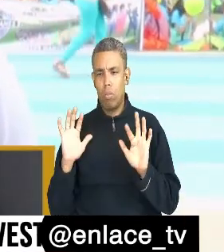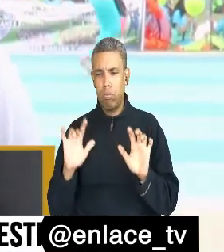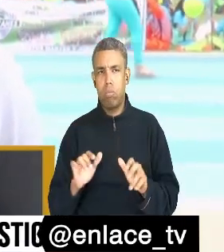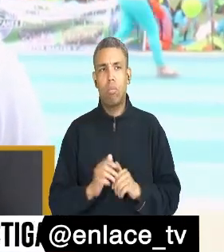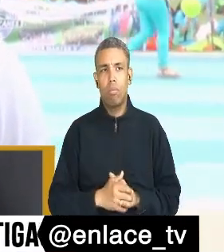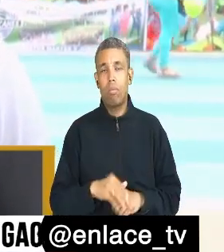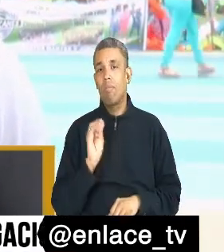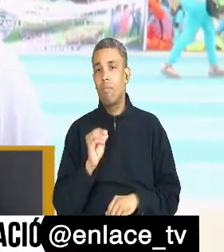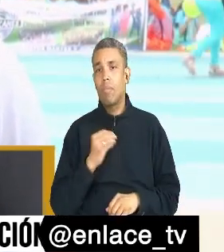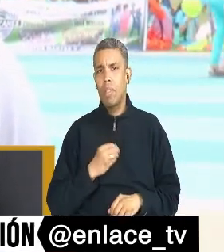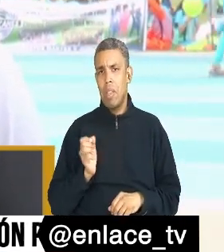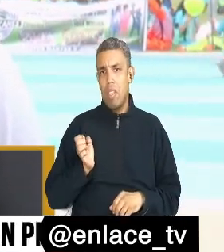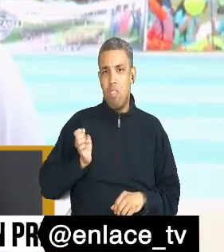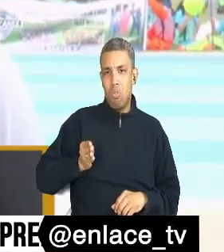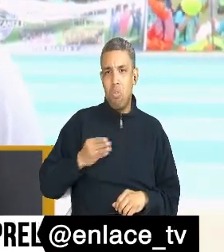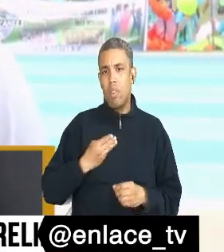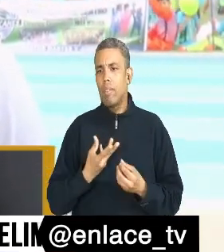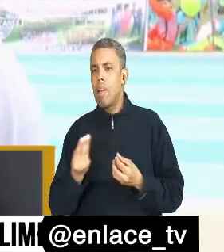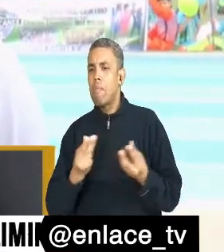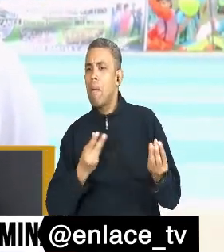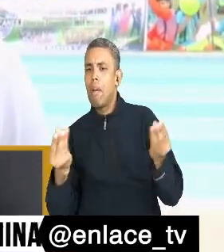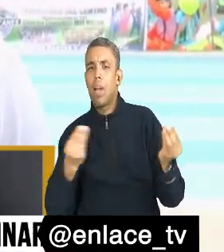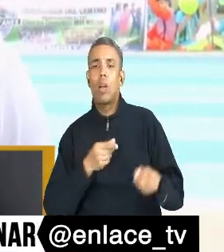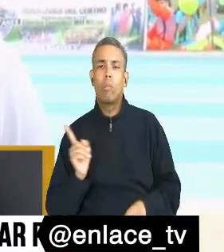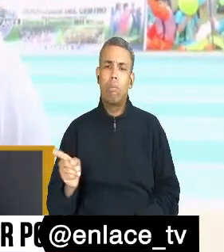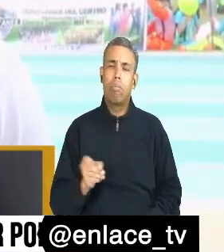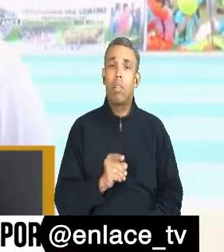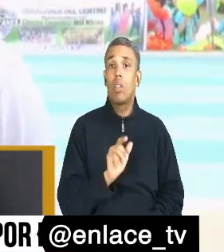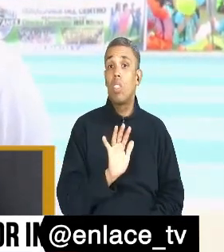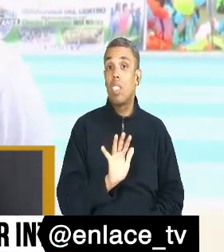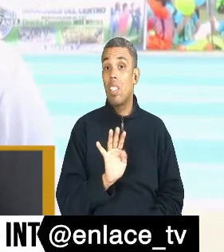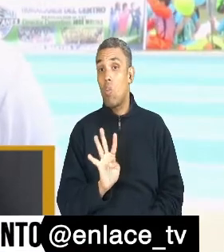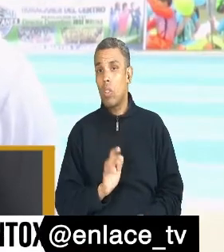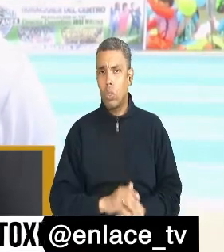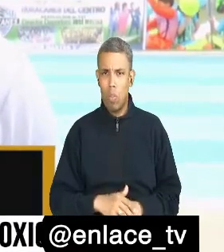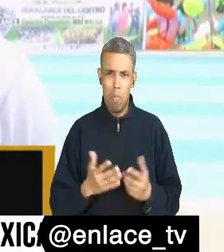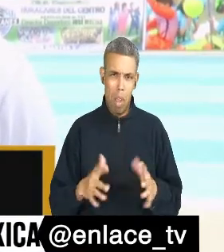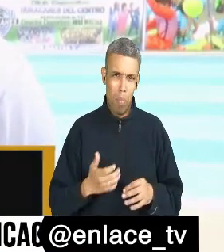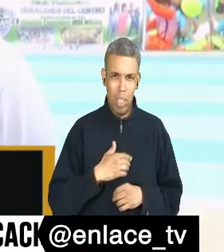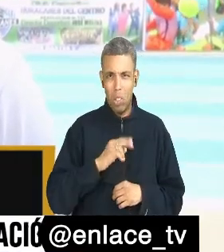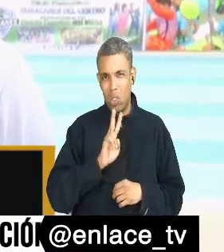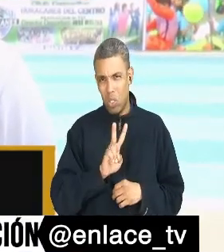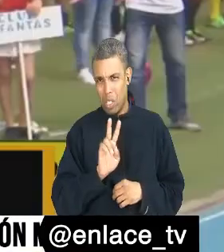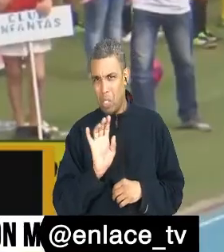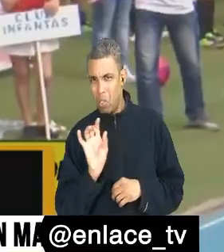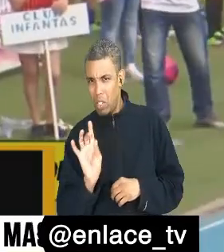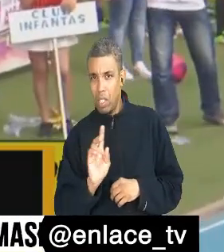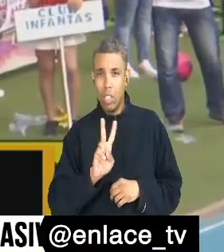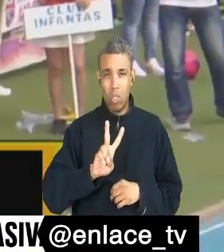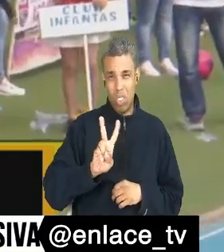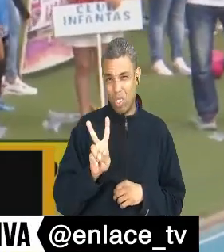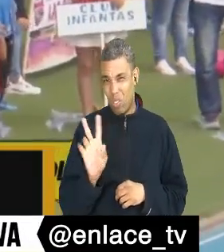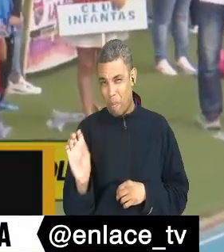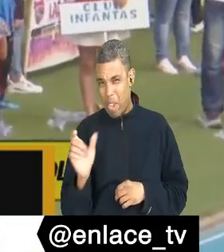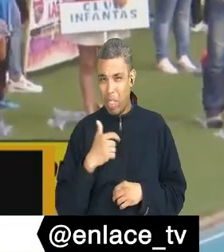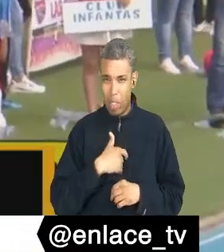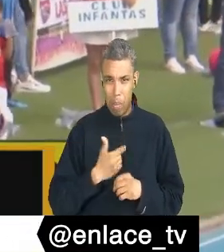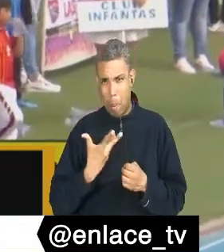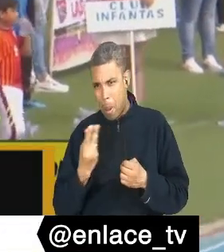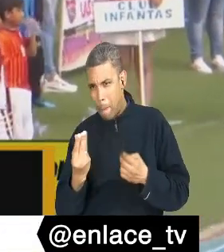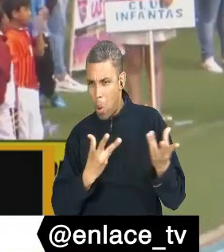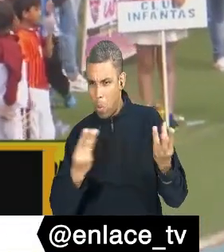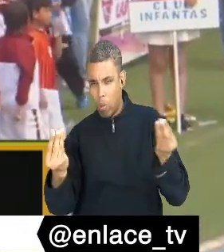54 clubes de nuestra ciudad, estamos hablando más o menos unos 215, 220 equipos. Van a haber 4.000 niños,